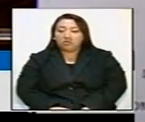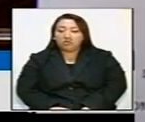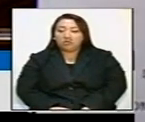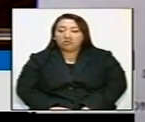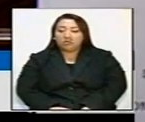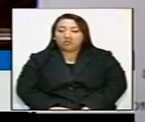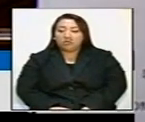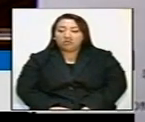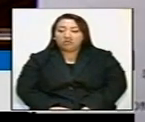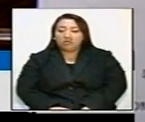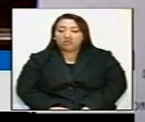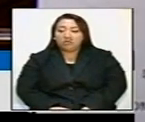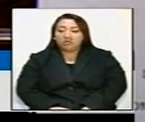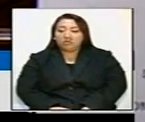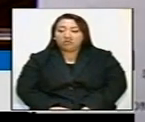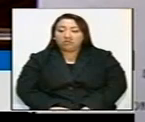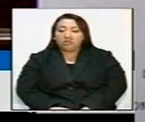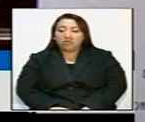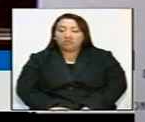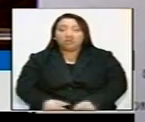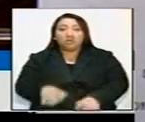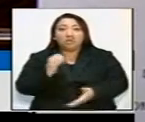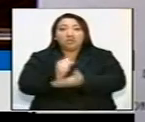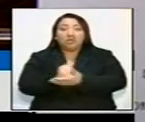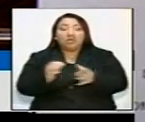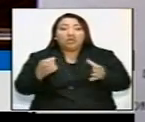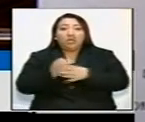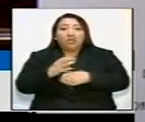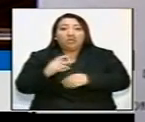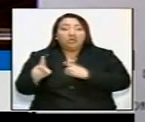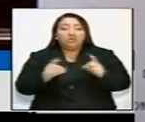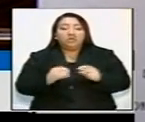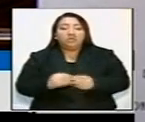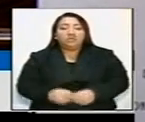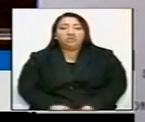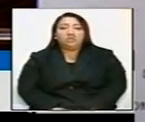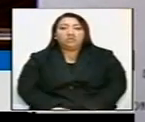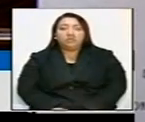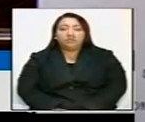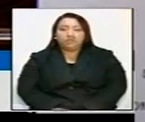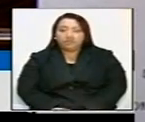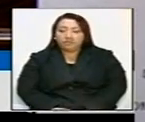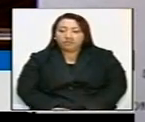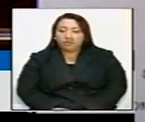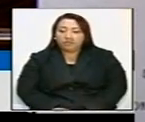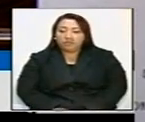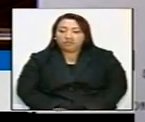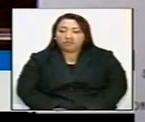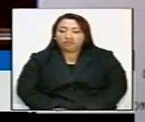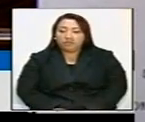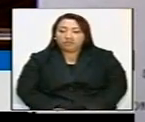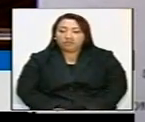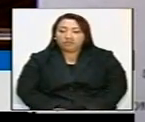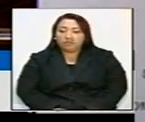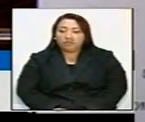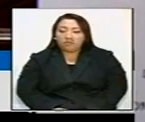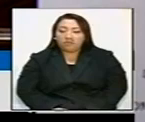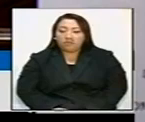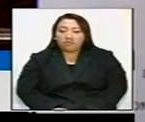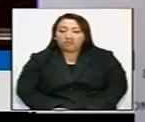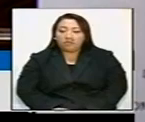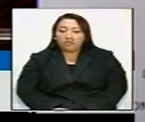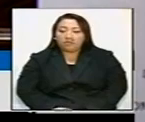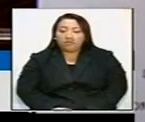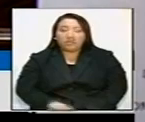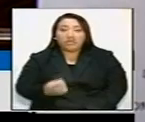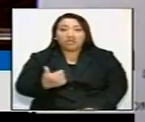se aprobaron en Consejo Directivo del Consejo Nacional de Competitividad y Productividad este conjunto de medidas, las 84 medidas. Y